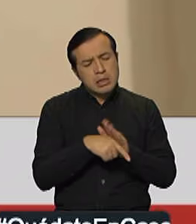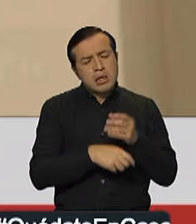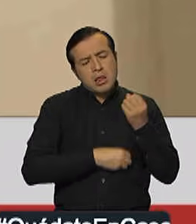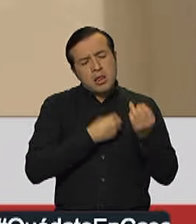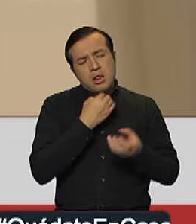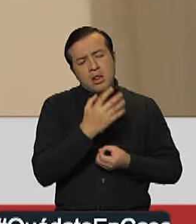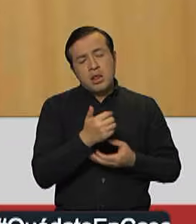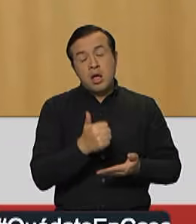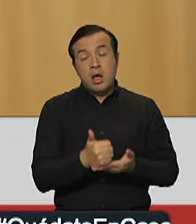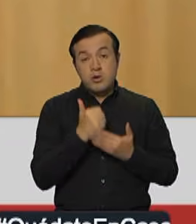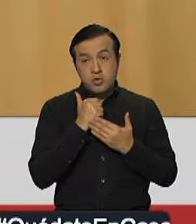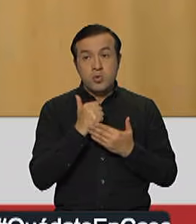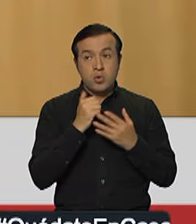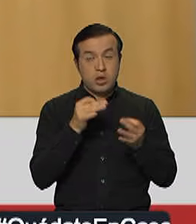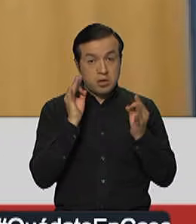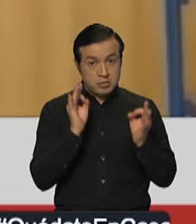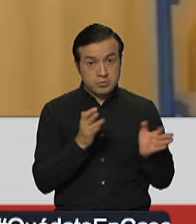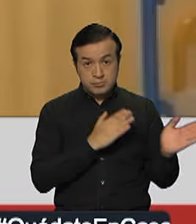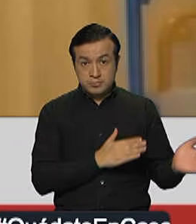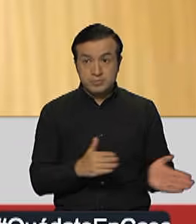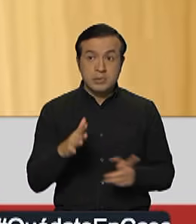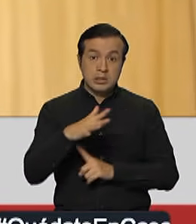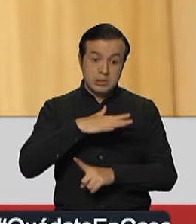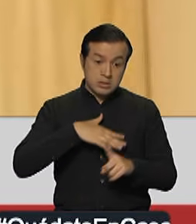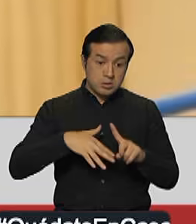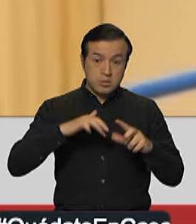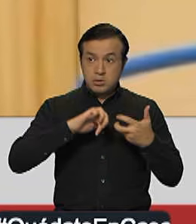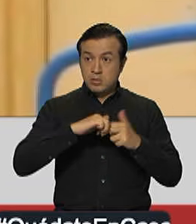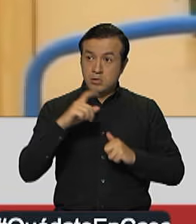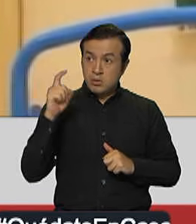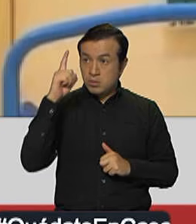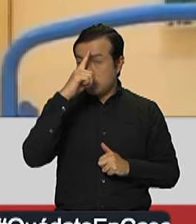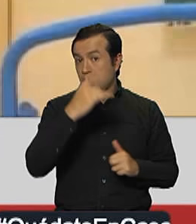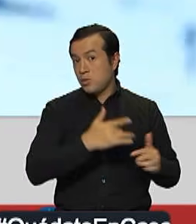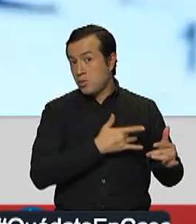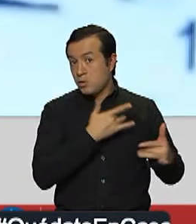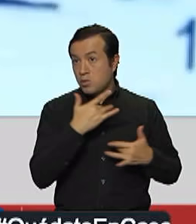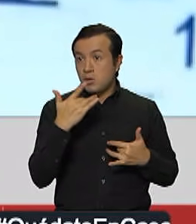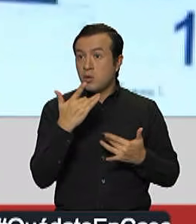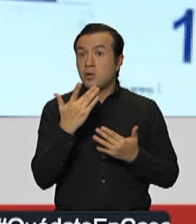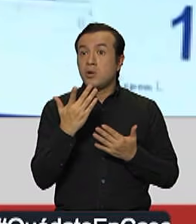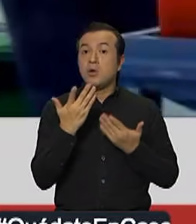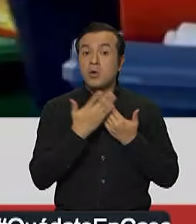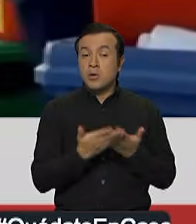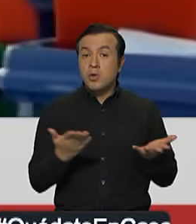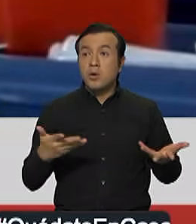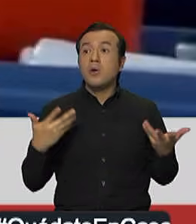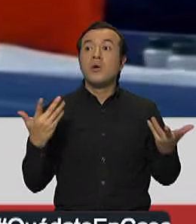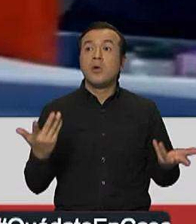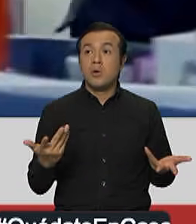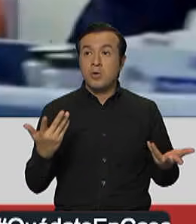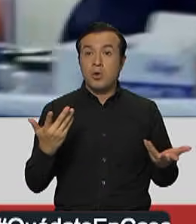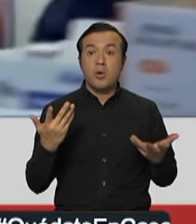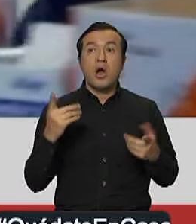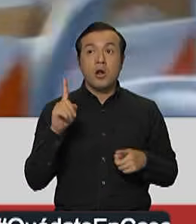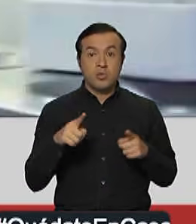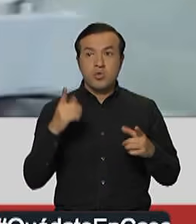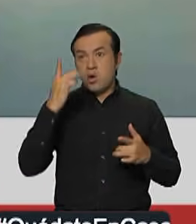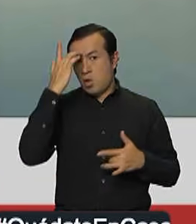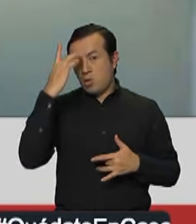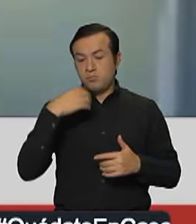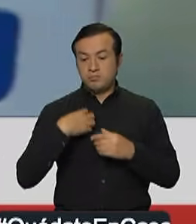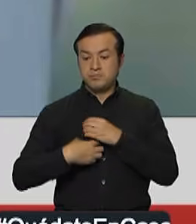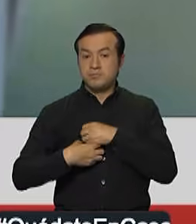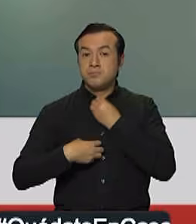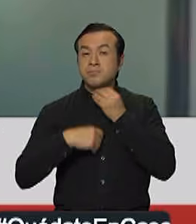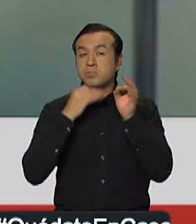alto impacto que afrontan a diario. Las situaciones que afectan de manera emocional a los servidores de la salud son las muertes por la pandemia, el